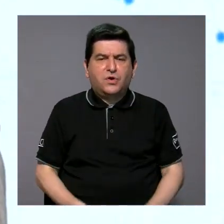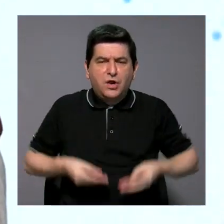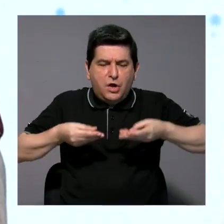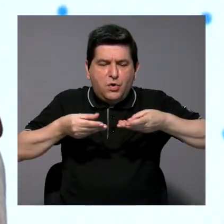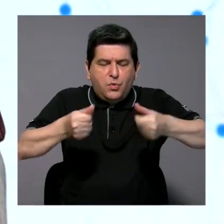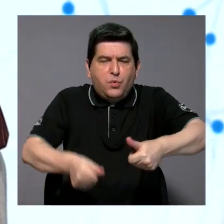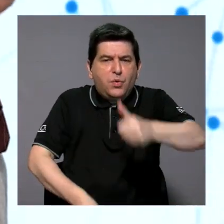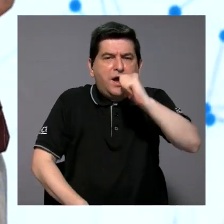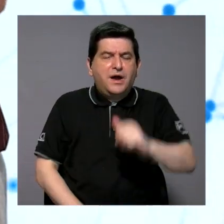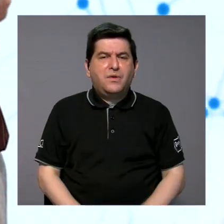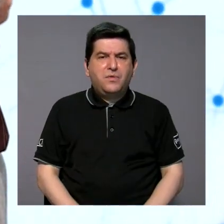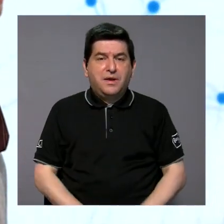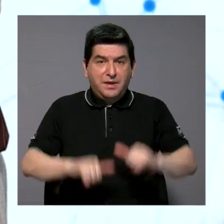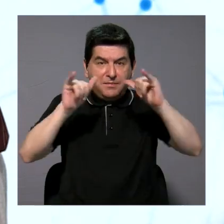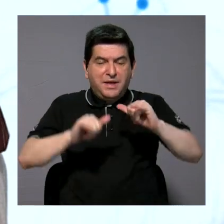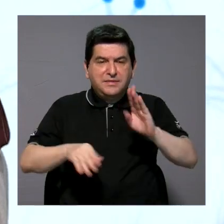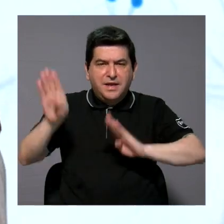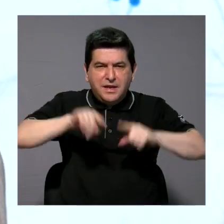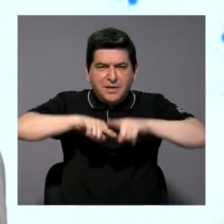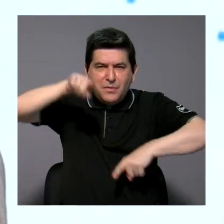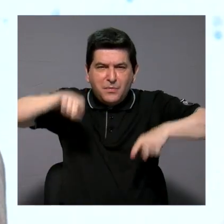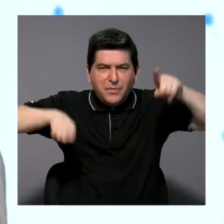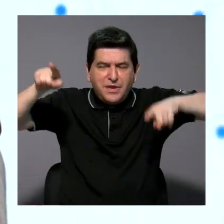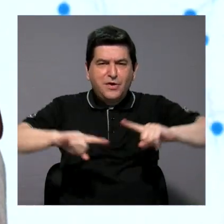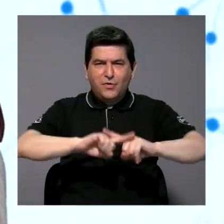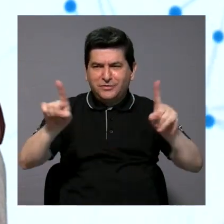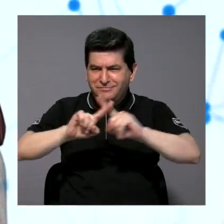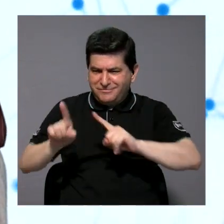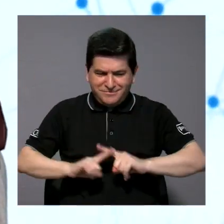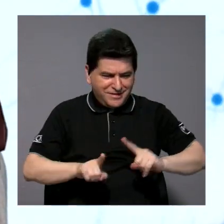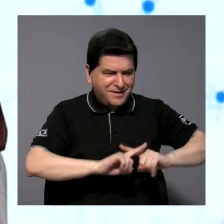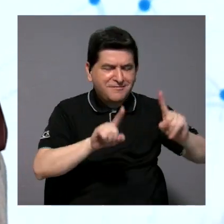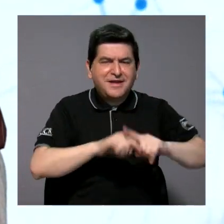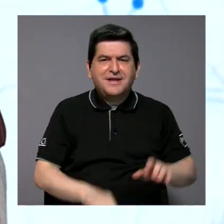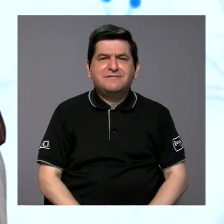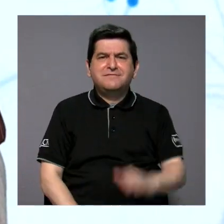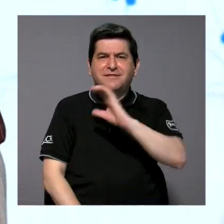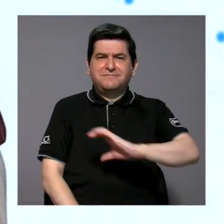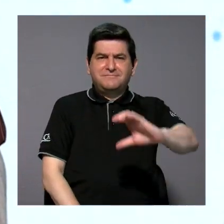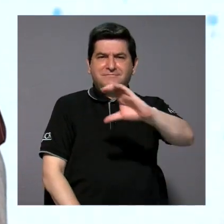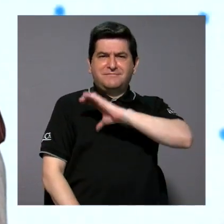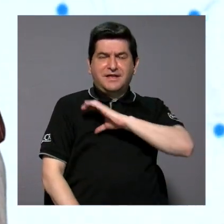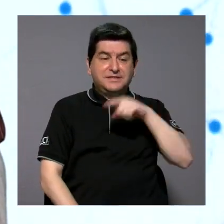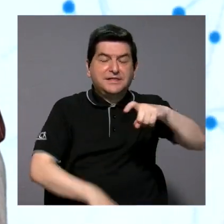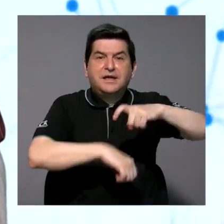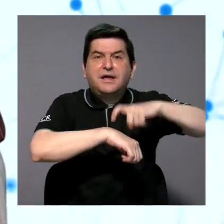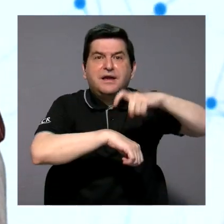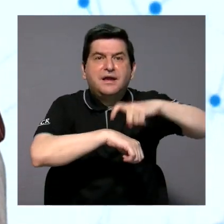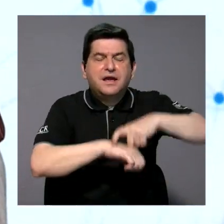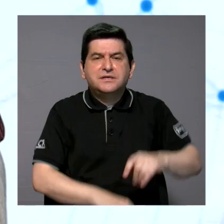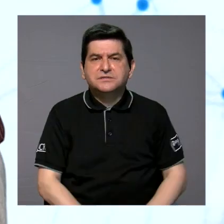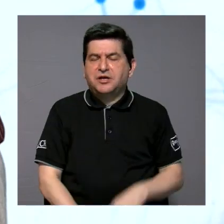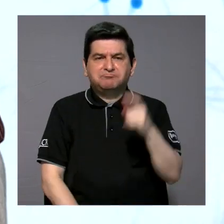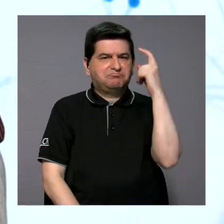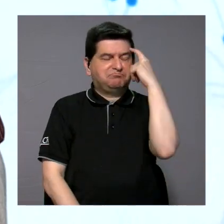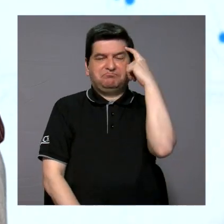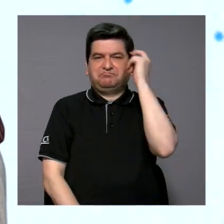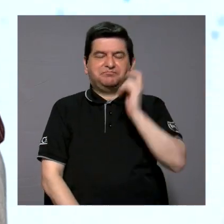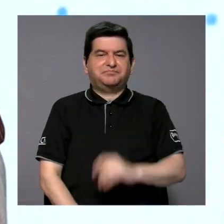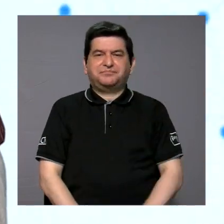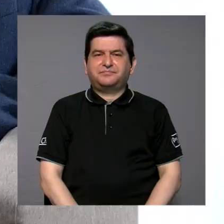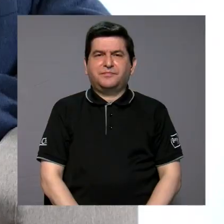agua, alberga la biodiversidad, en fin, tiene muchos otros aspectos que en ese momento no se